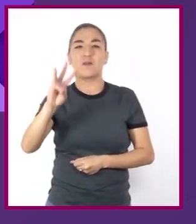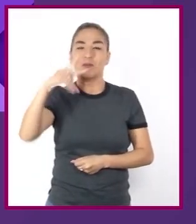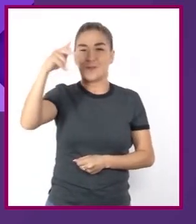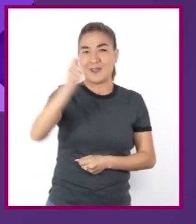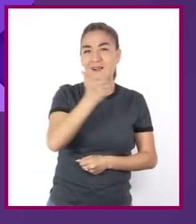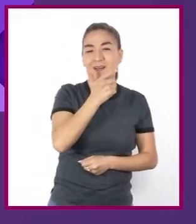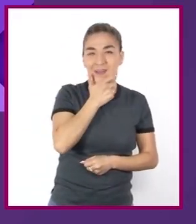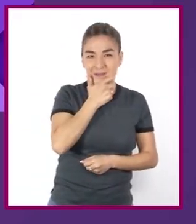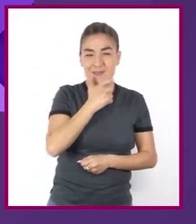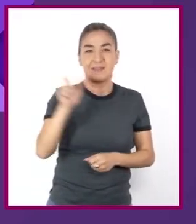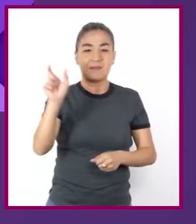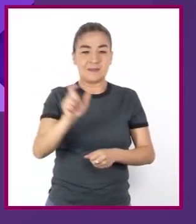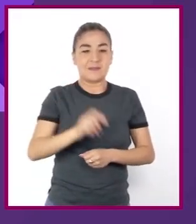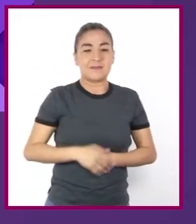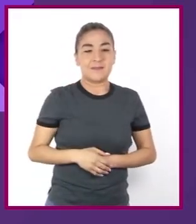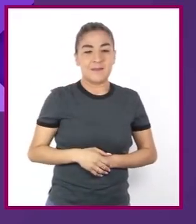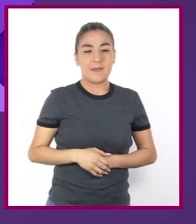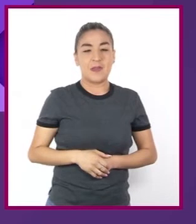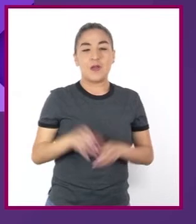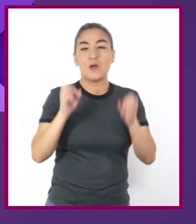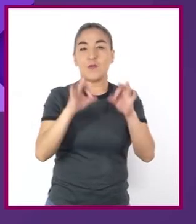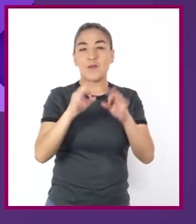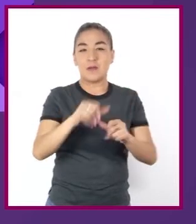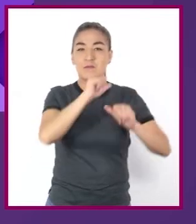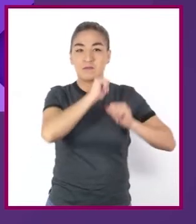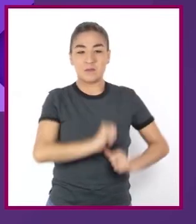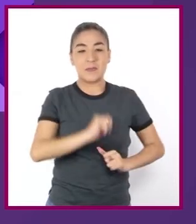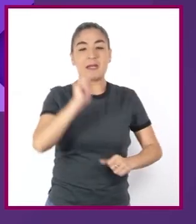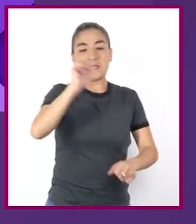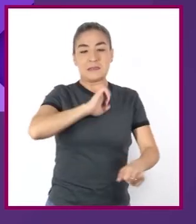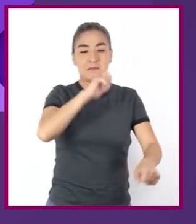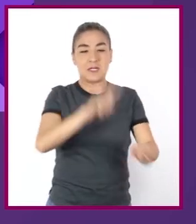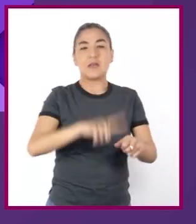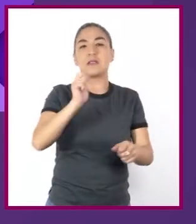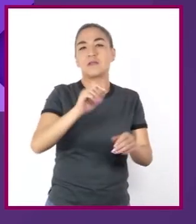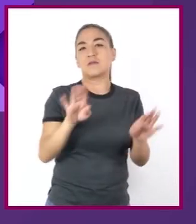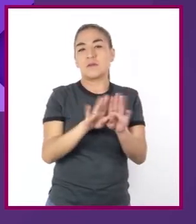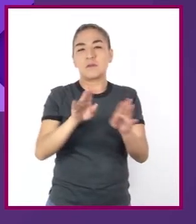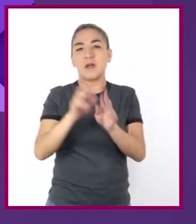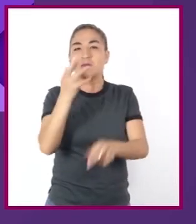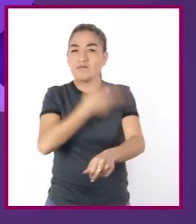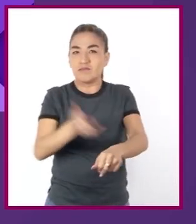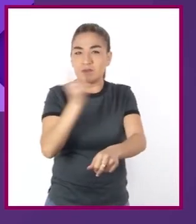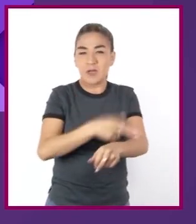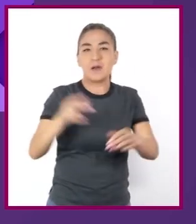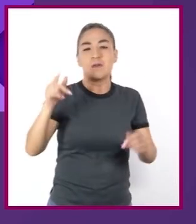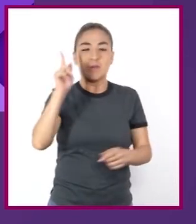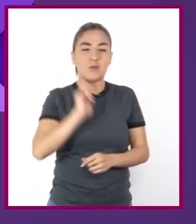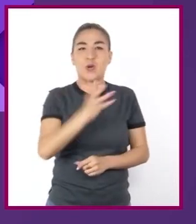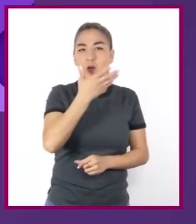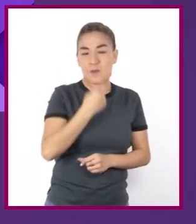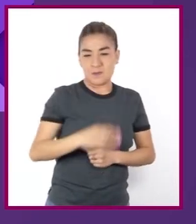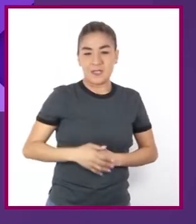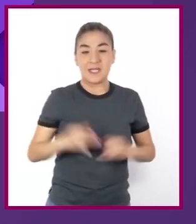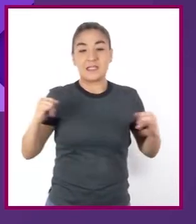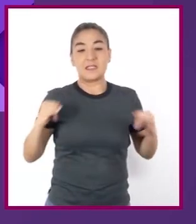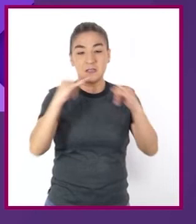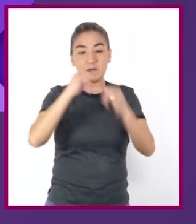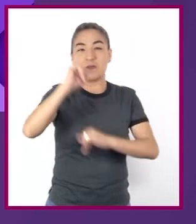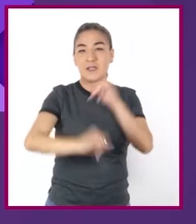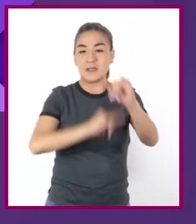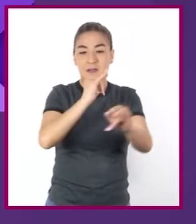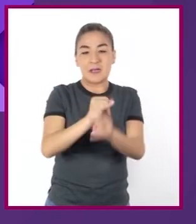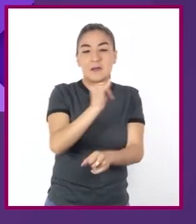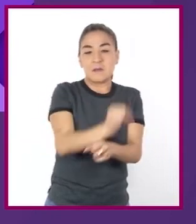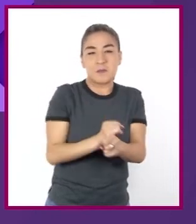inglés, la Oficina del Asesor Especial en Cuestiones de Género y el Instituto Internacional de Investigaciones